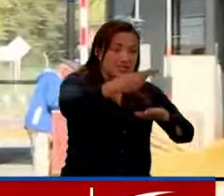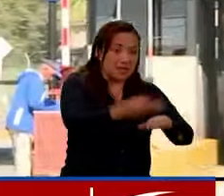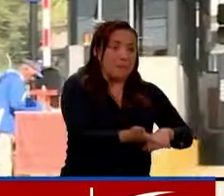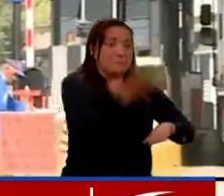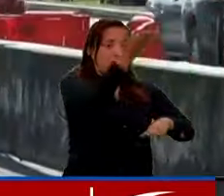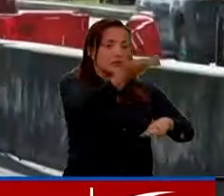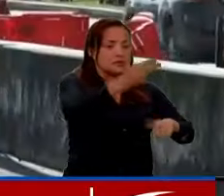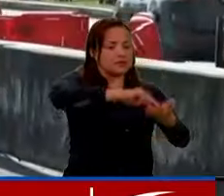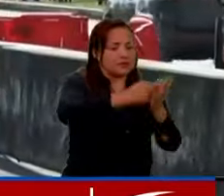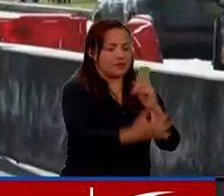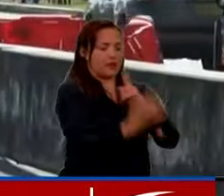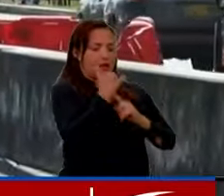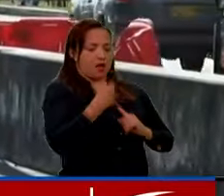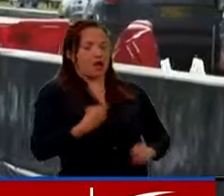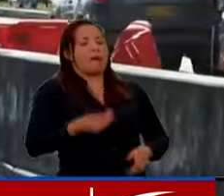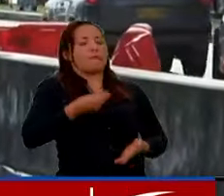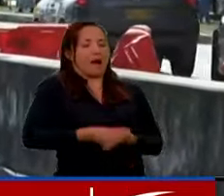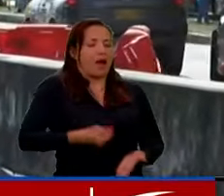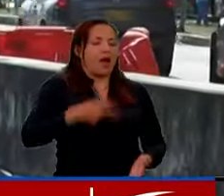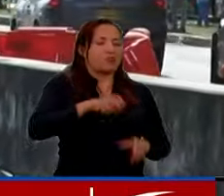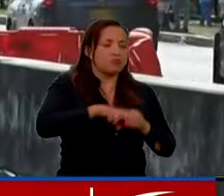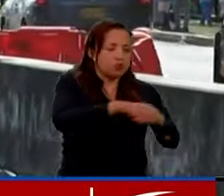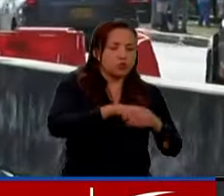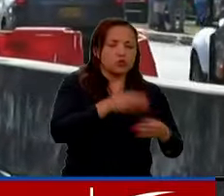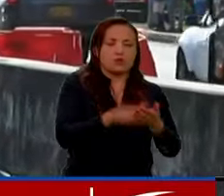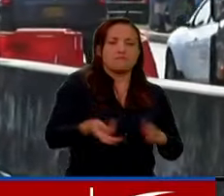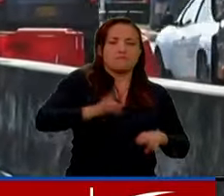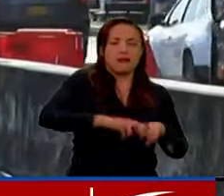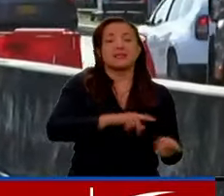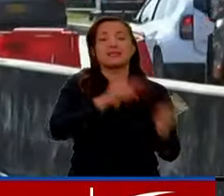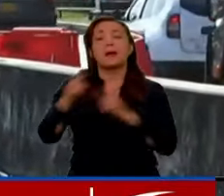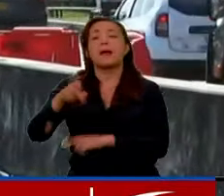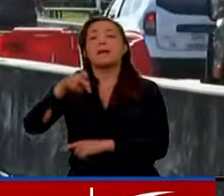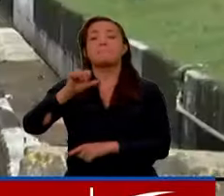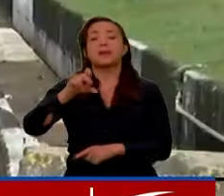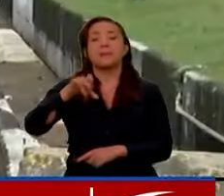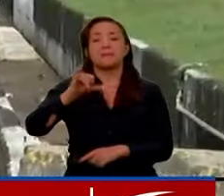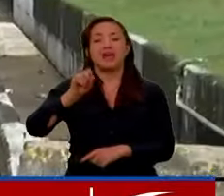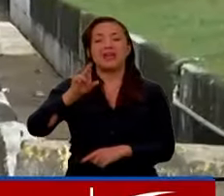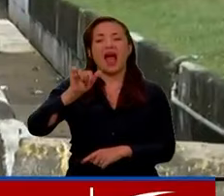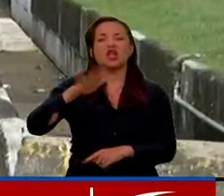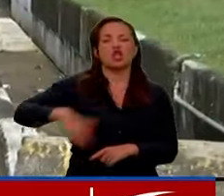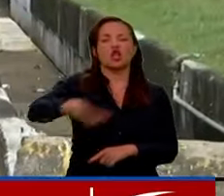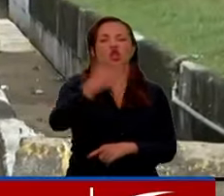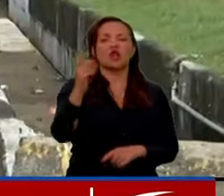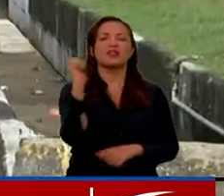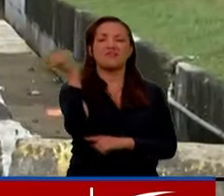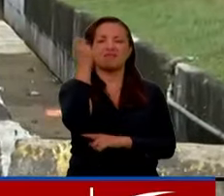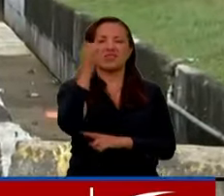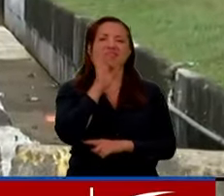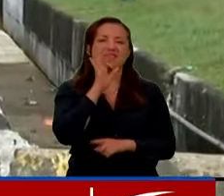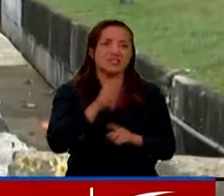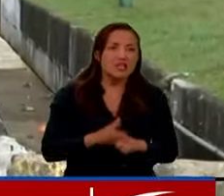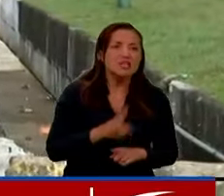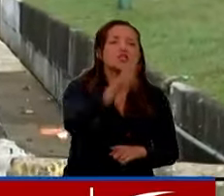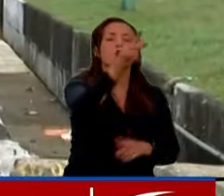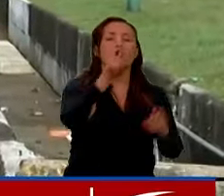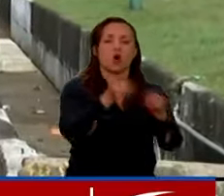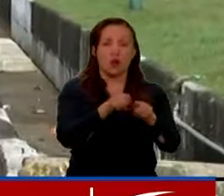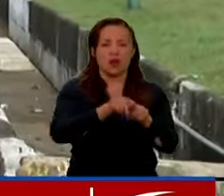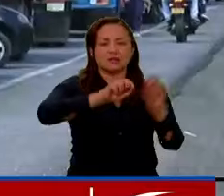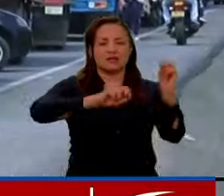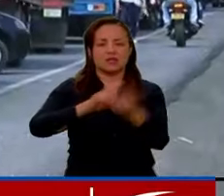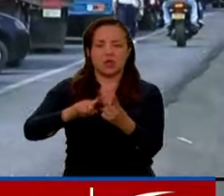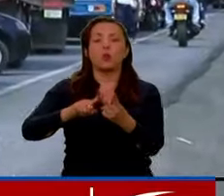de Pipiral en el Meta se ubica en el puesto número 2 con el valor más alto, llegando este año a 23.000 pesos, seguido por el túnel de Occidente